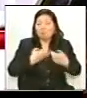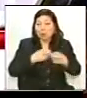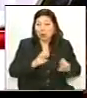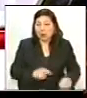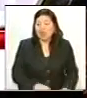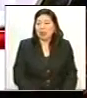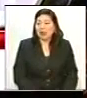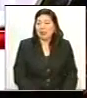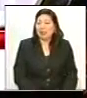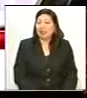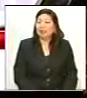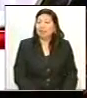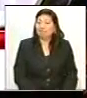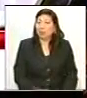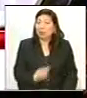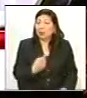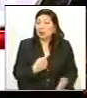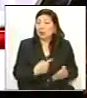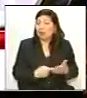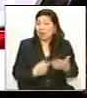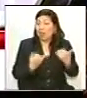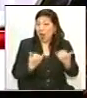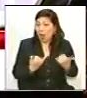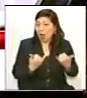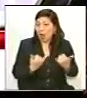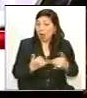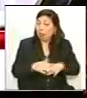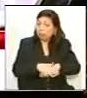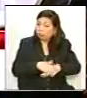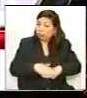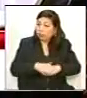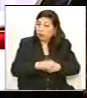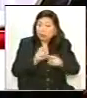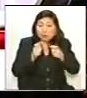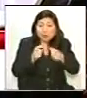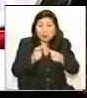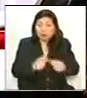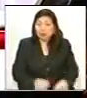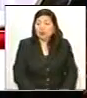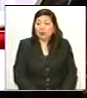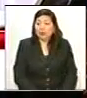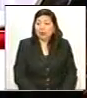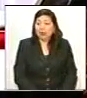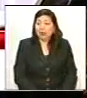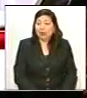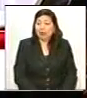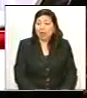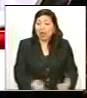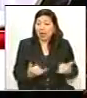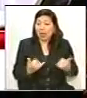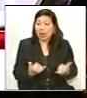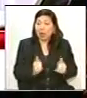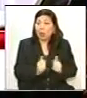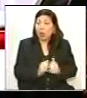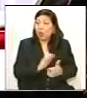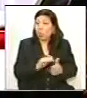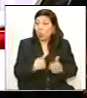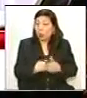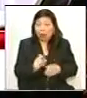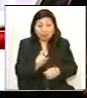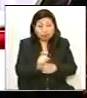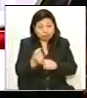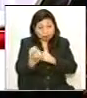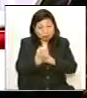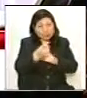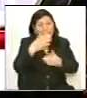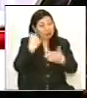eso, esa es la razón por la que ahorita estamos en pleno proceso de control concurrente. Ya ahora, con toda la nueva capacidad, ya